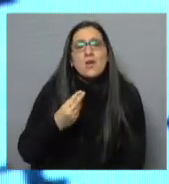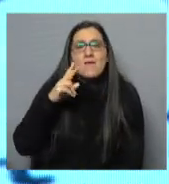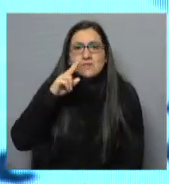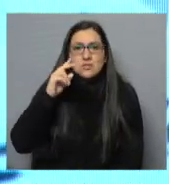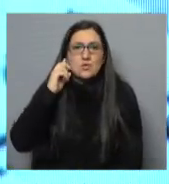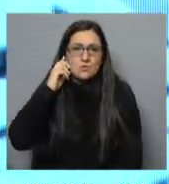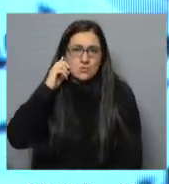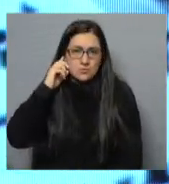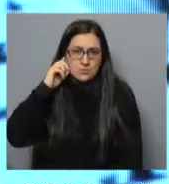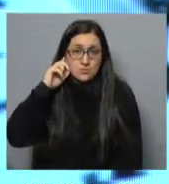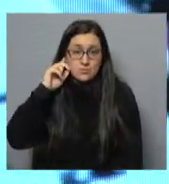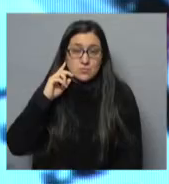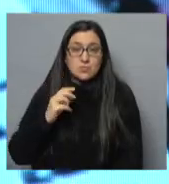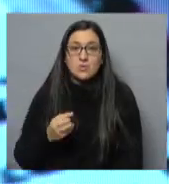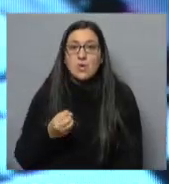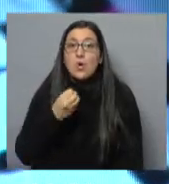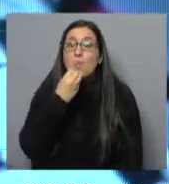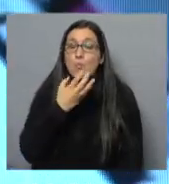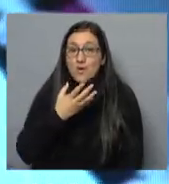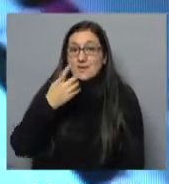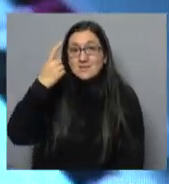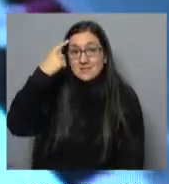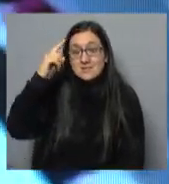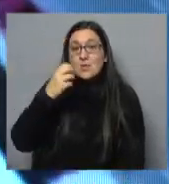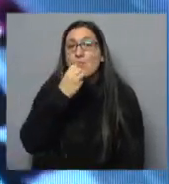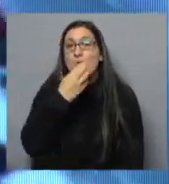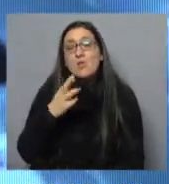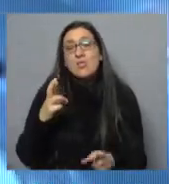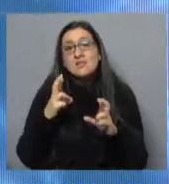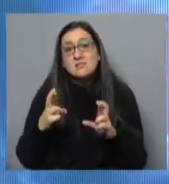mensaje? Buenas intenciones y buenos deseos.